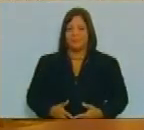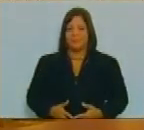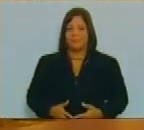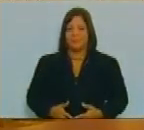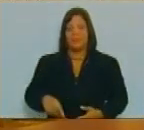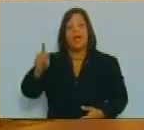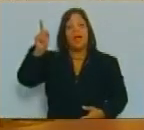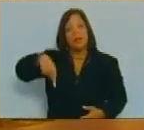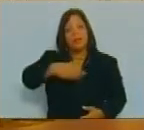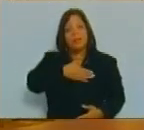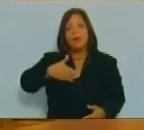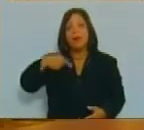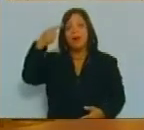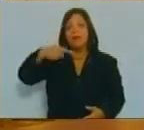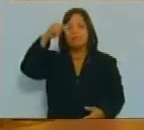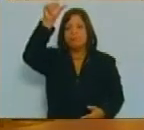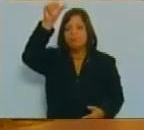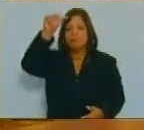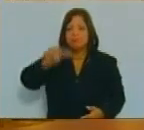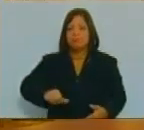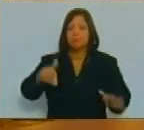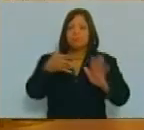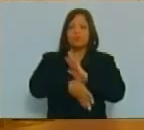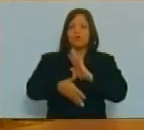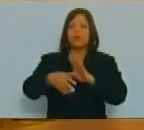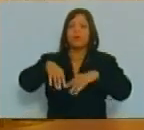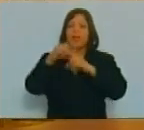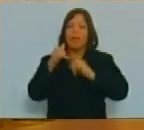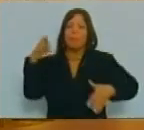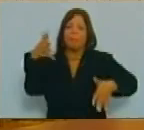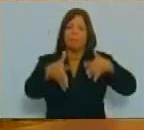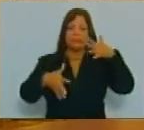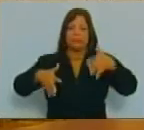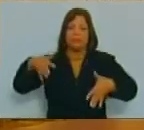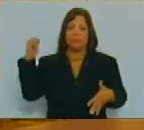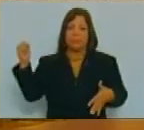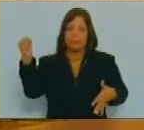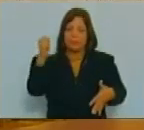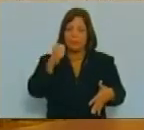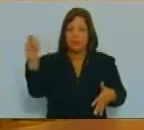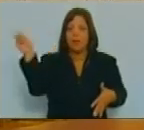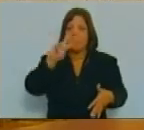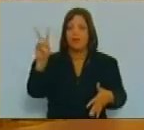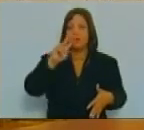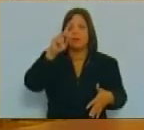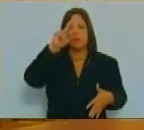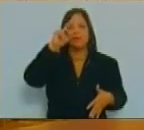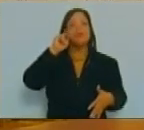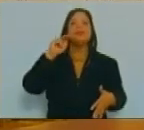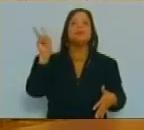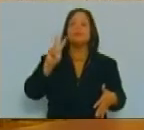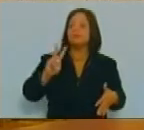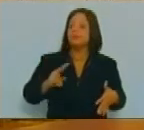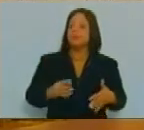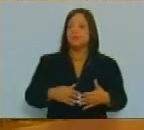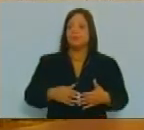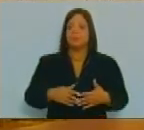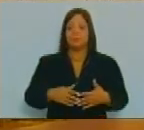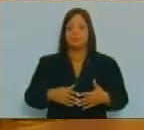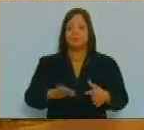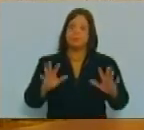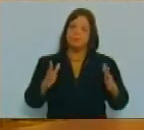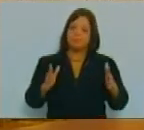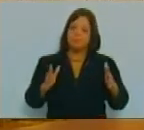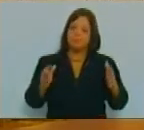también queremos hablar un poco acerca de la incidencia delictiva en venezuela de